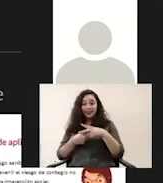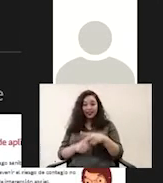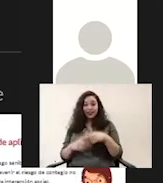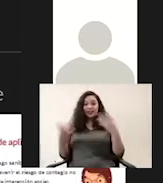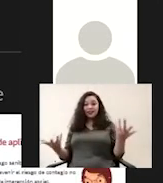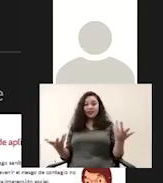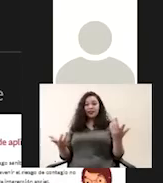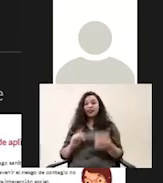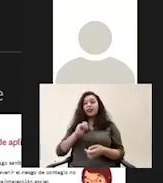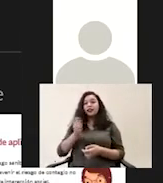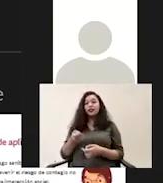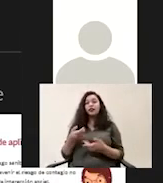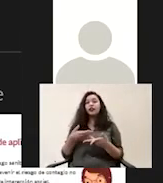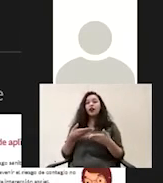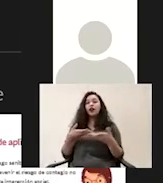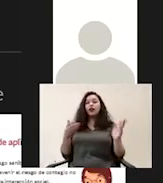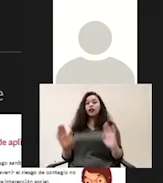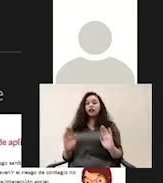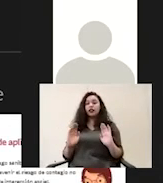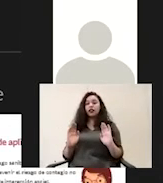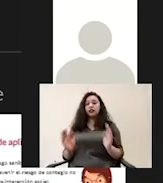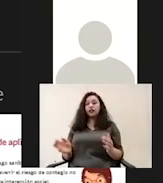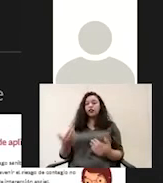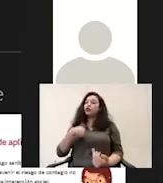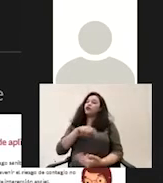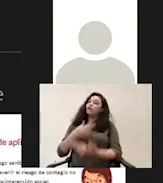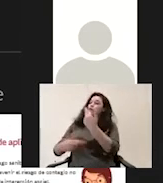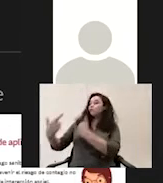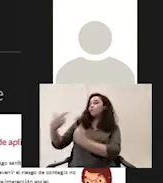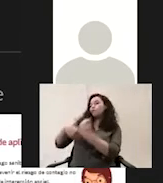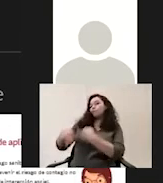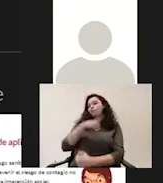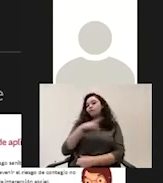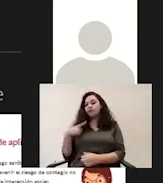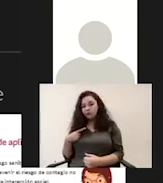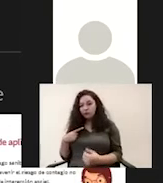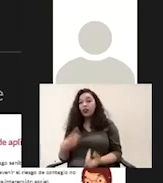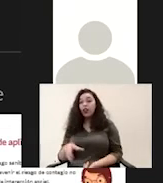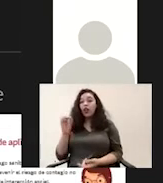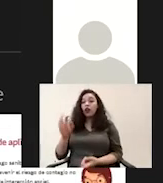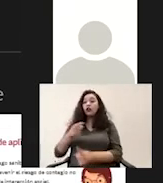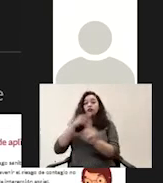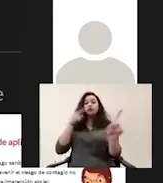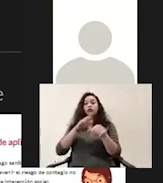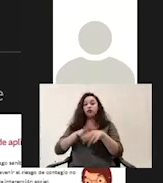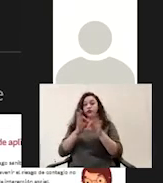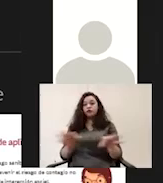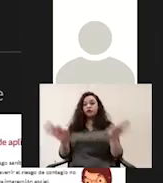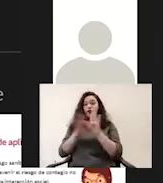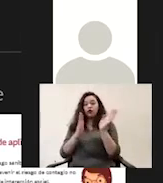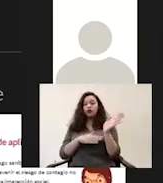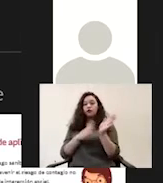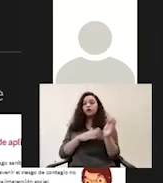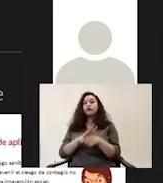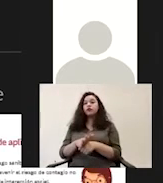estamos ya en el punto en el que tenemos que volver. Ok, el objetivo principal de este documento pues va a ser